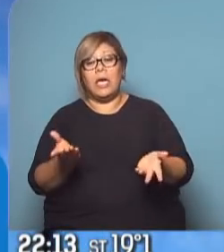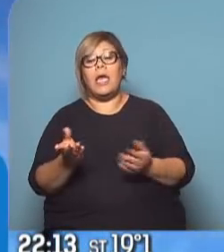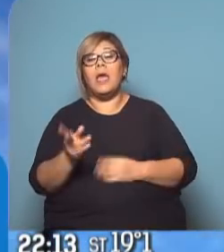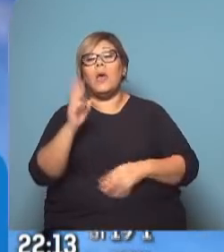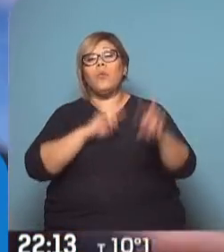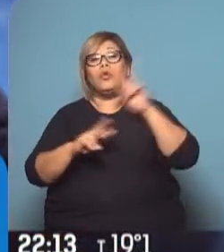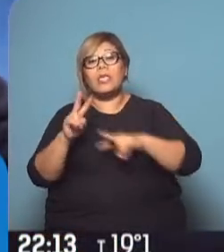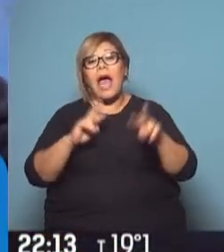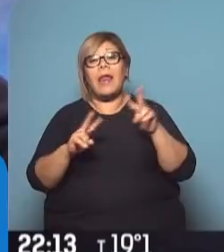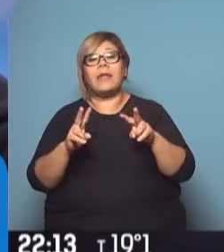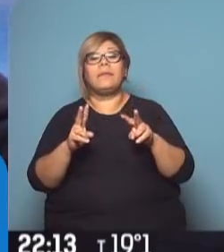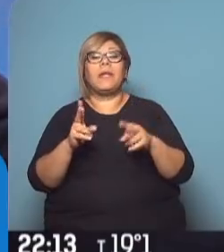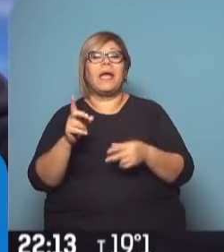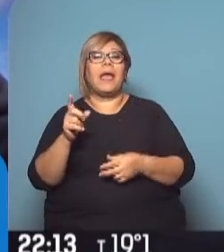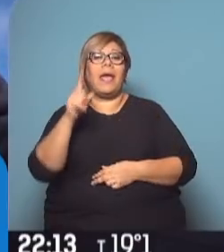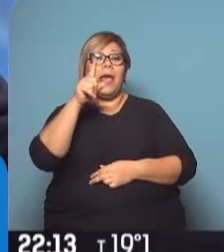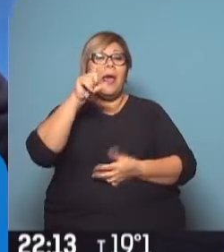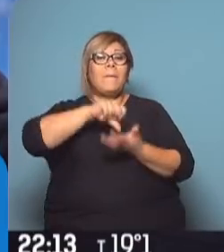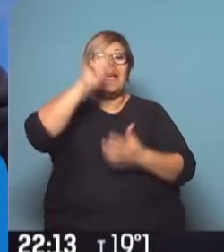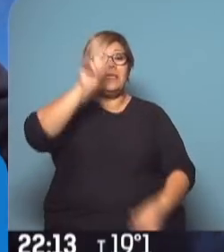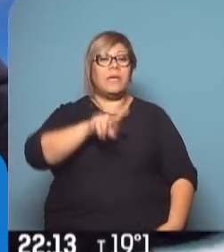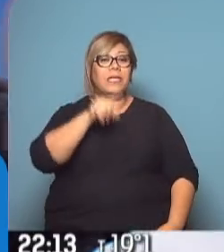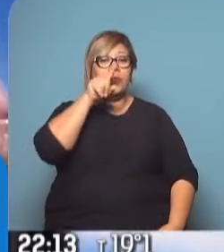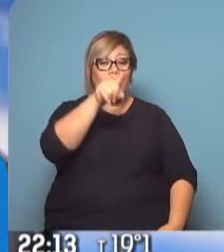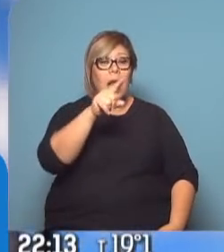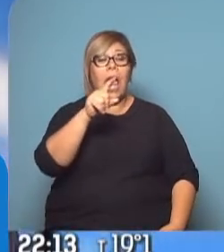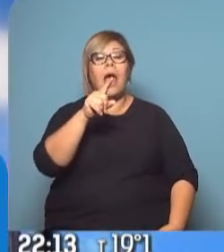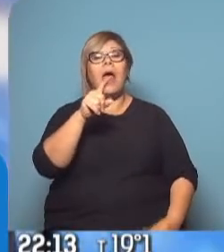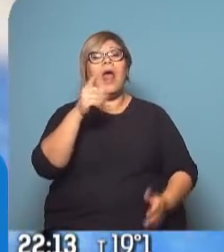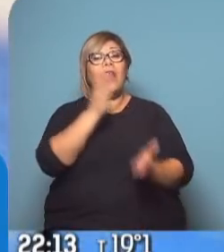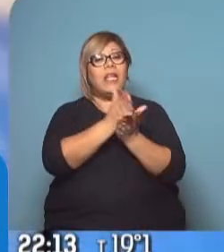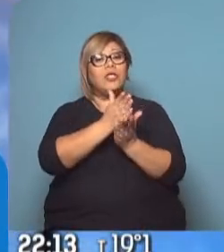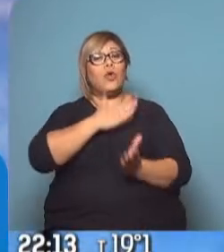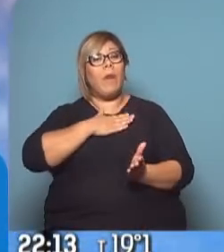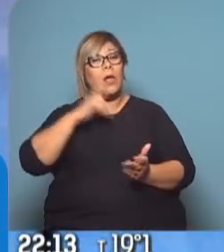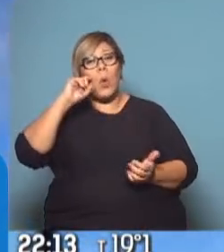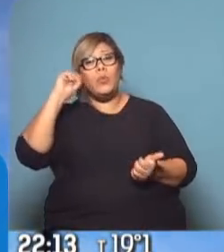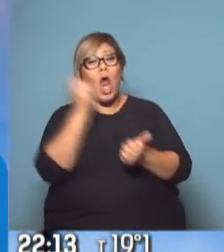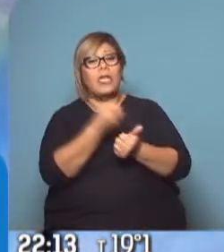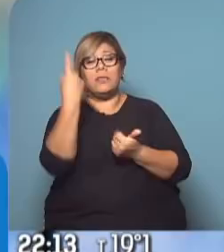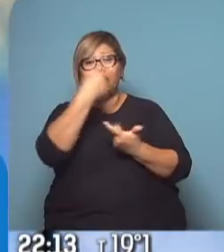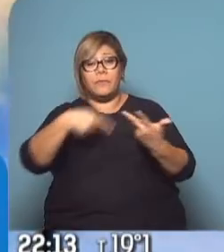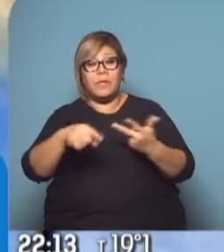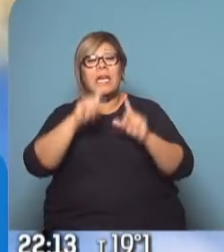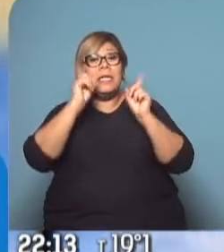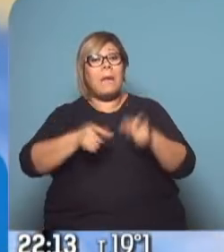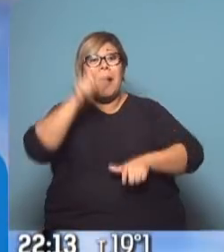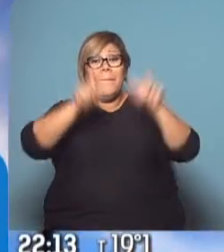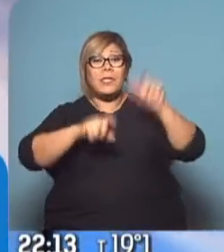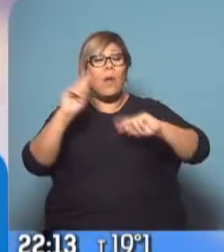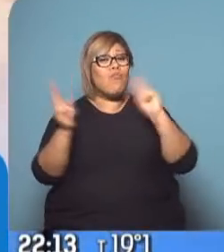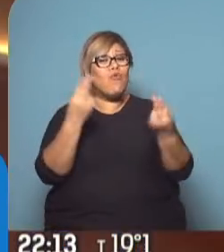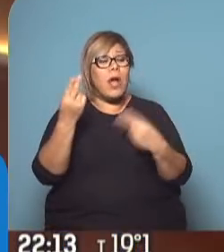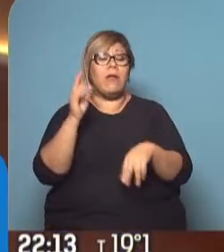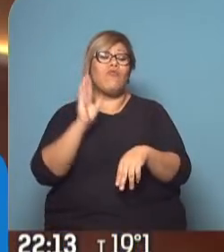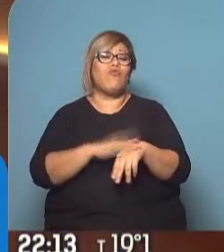continúe las violaciones, las graves violaciones a los derechos humanos y la enorme crisis humanitaria que le está costando la vida a cientos de personas. Pero entonces, ¿cómo es se importante